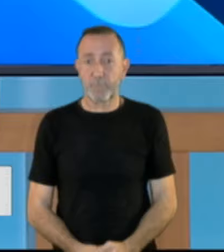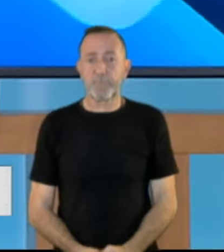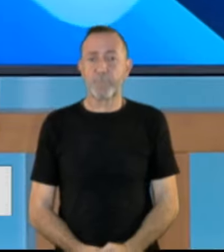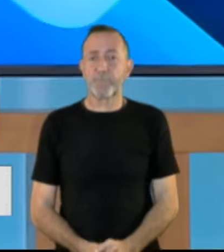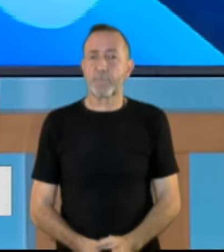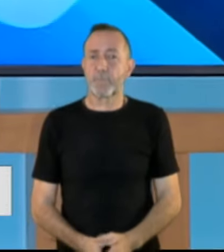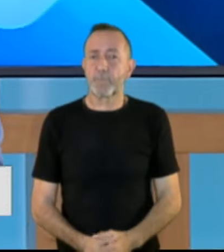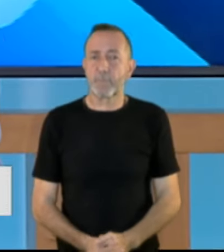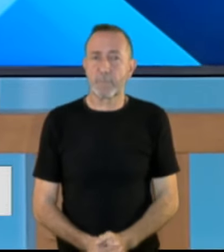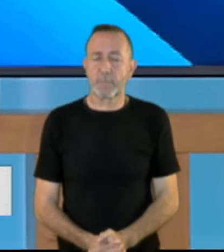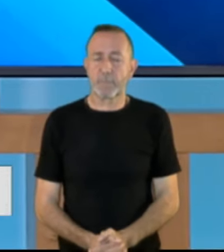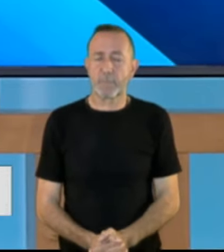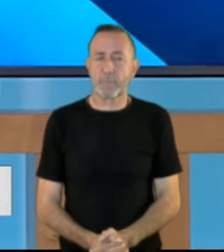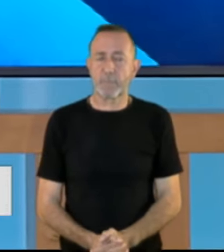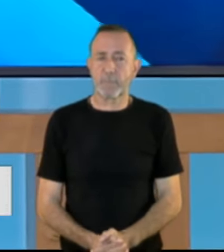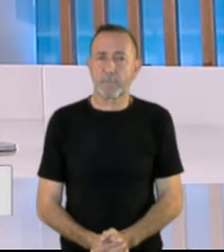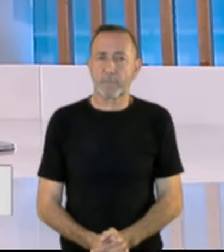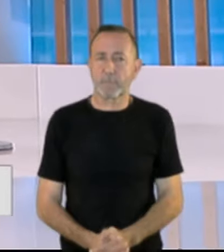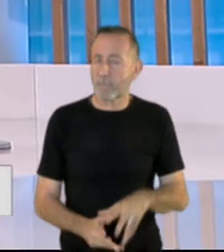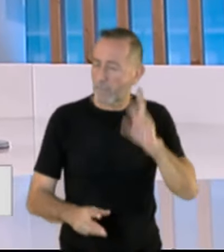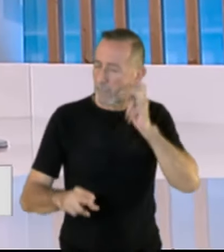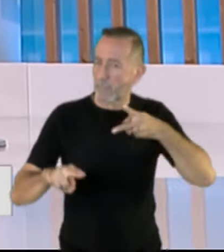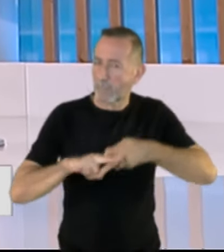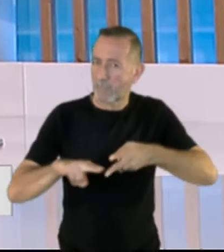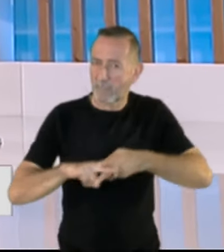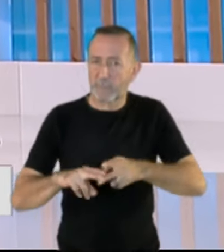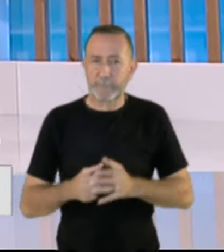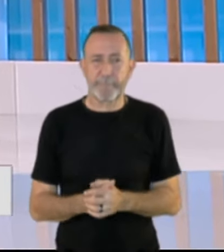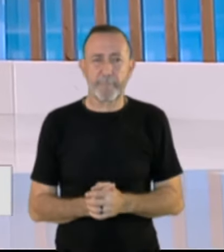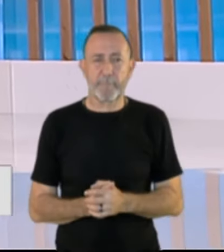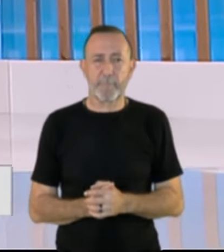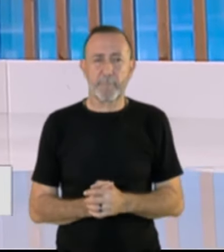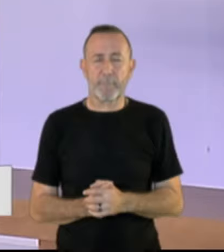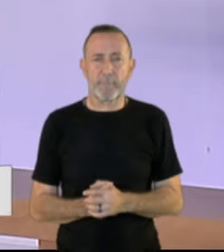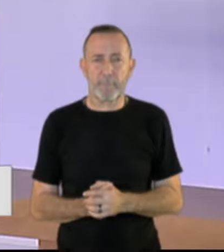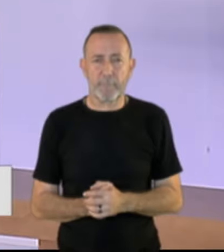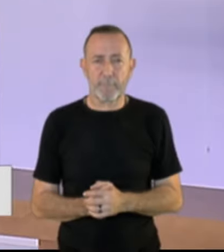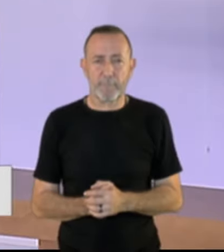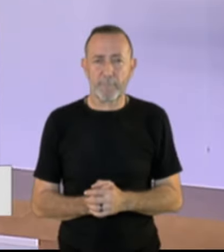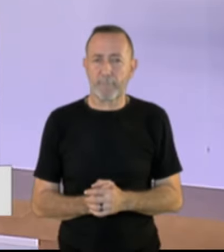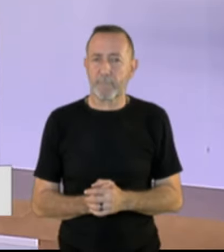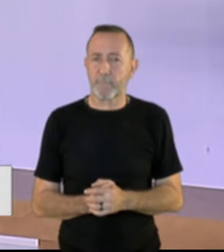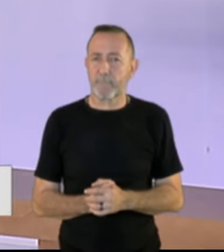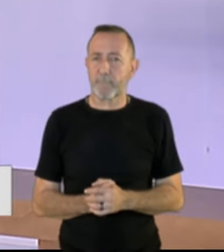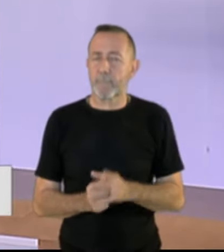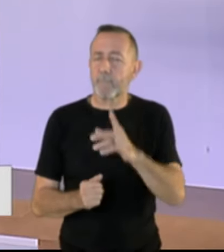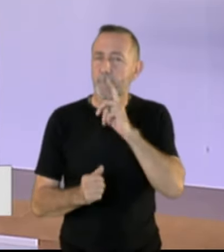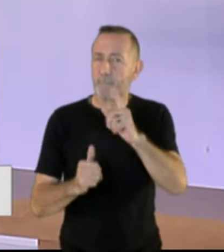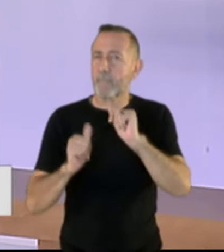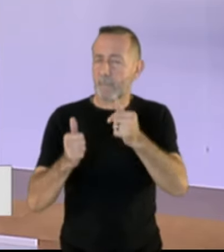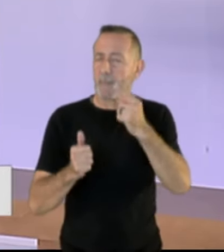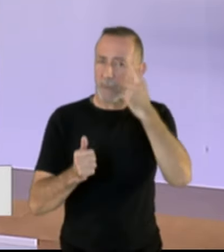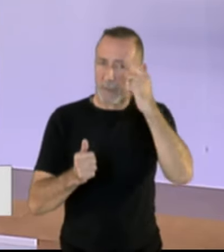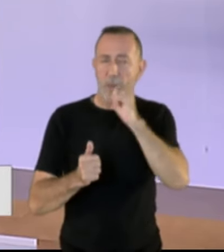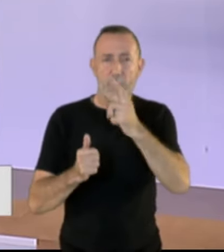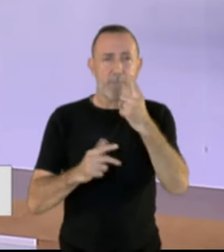primeras mujeres en llegar en darlo a conocer cómo recuerdas ese éxito algo muy bonito porque el